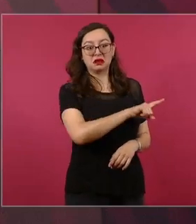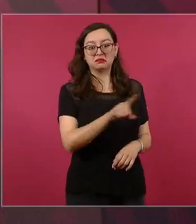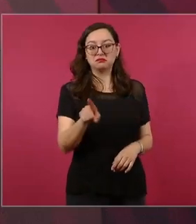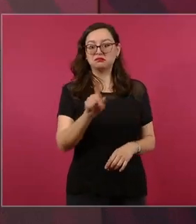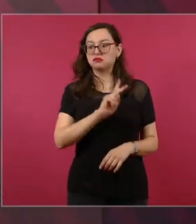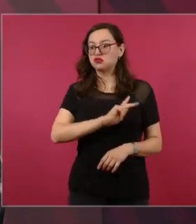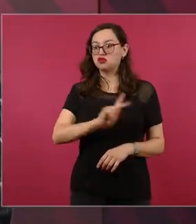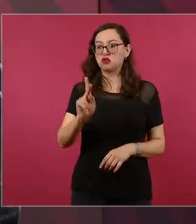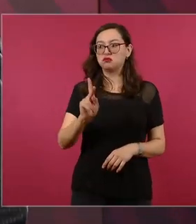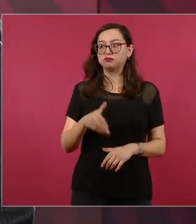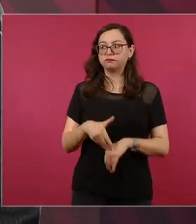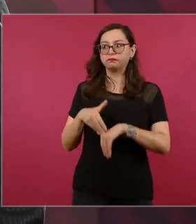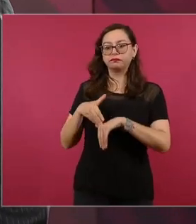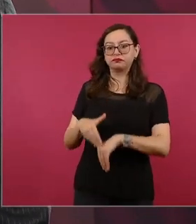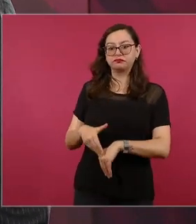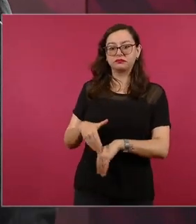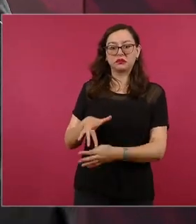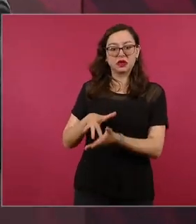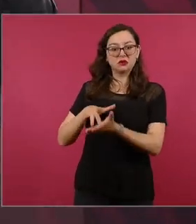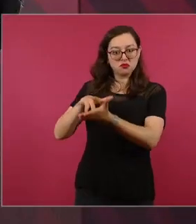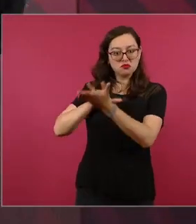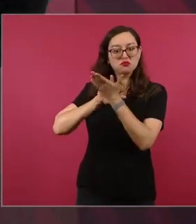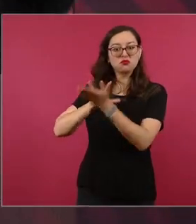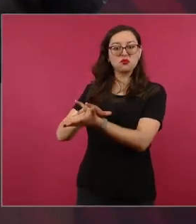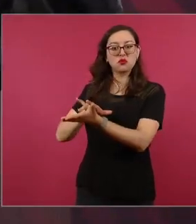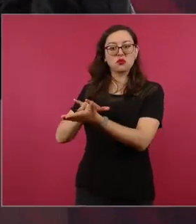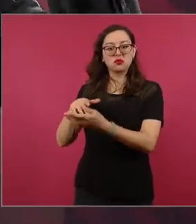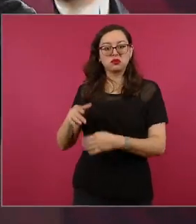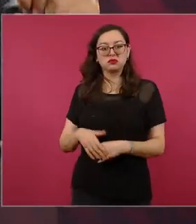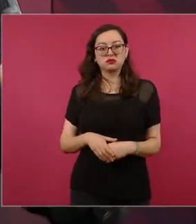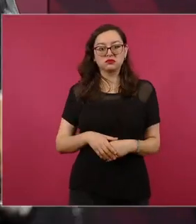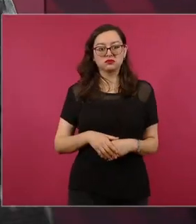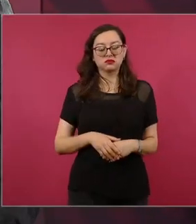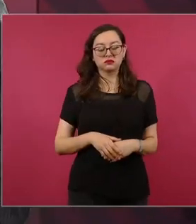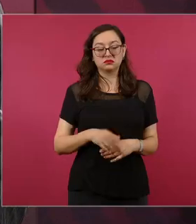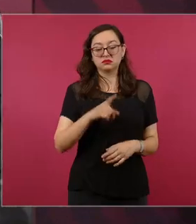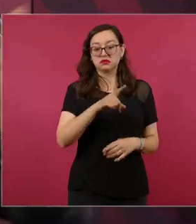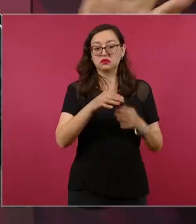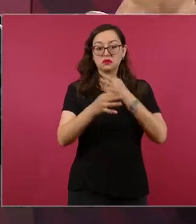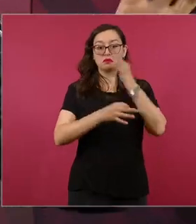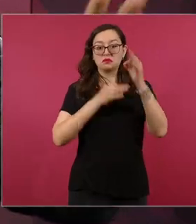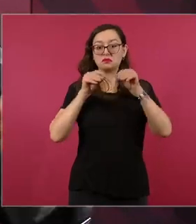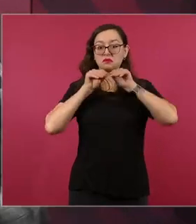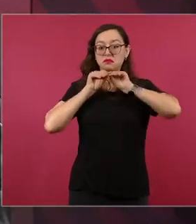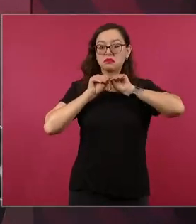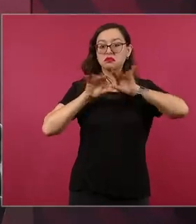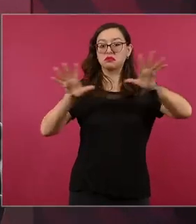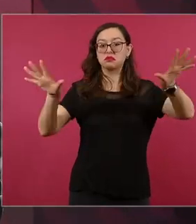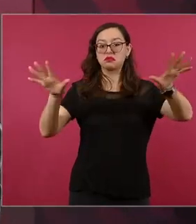para desaforarme. Sacaron hasta un desplegado, una vergüenza.